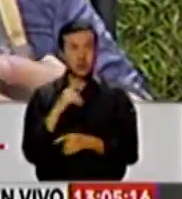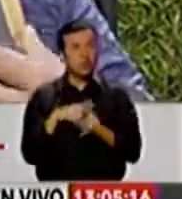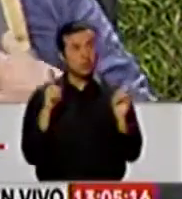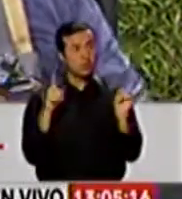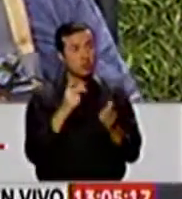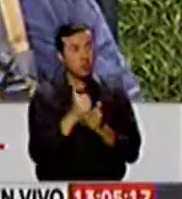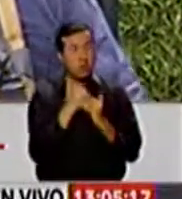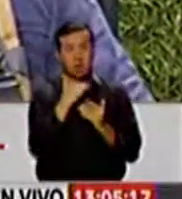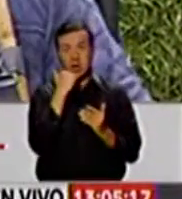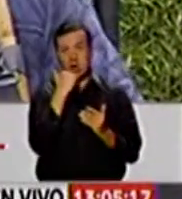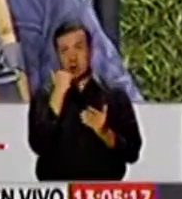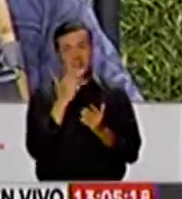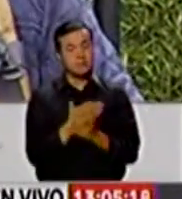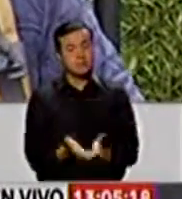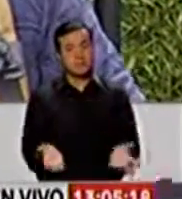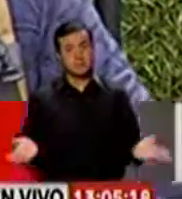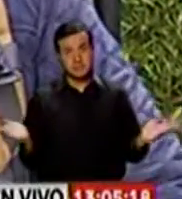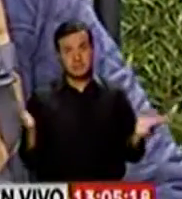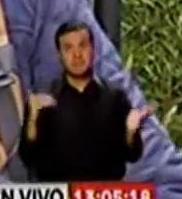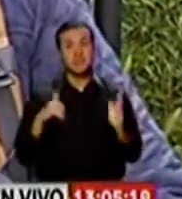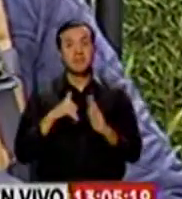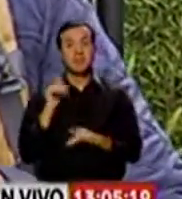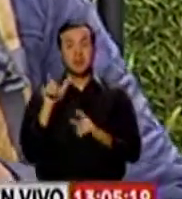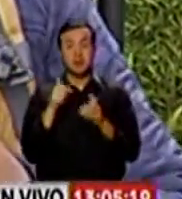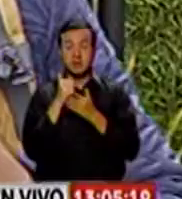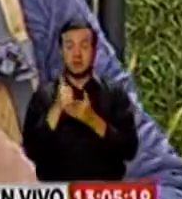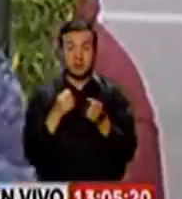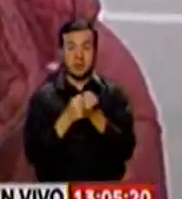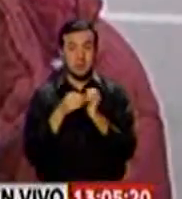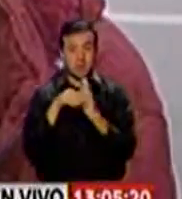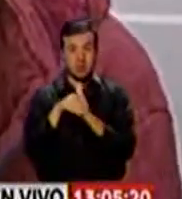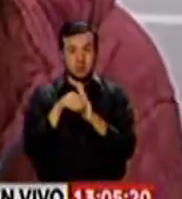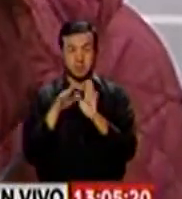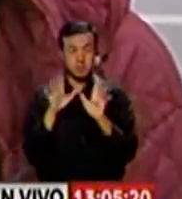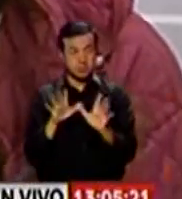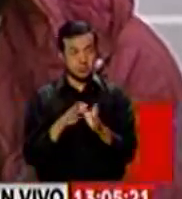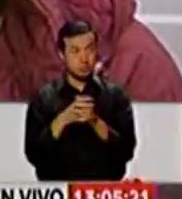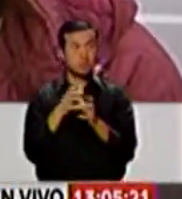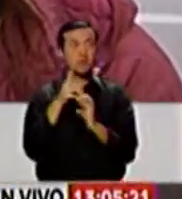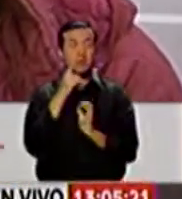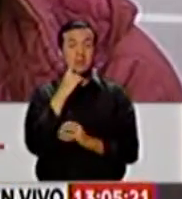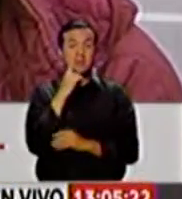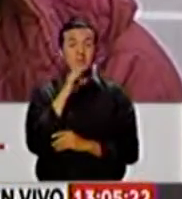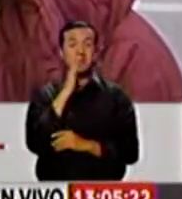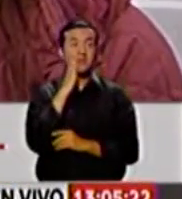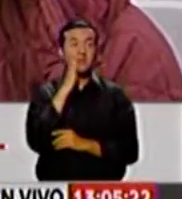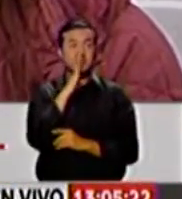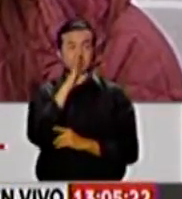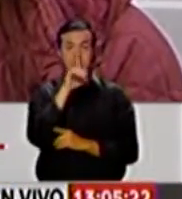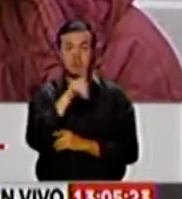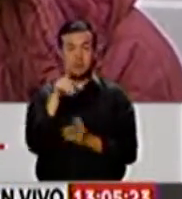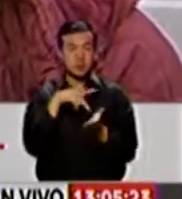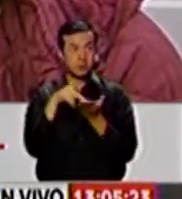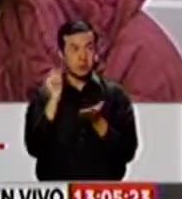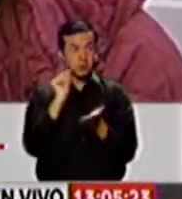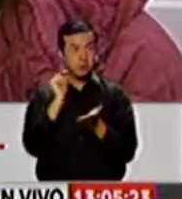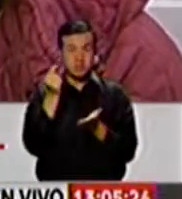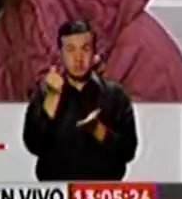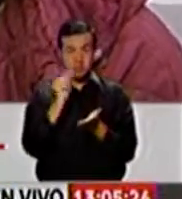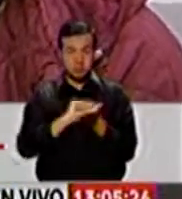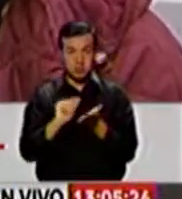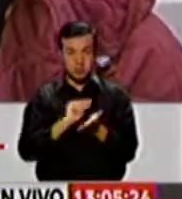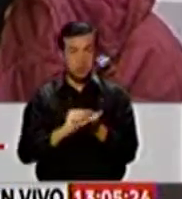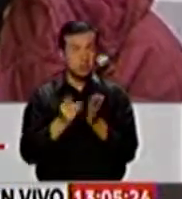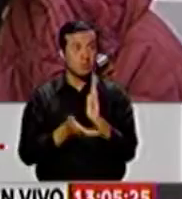de un apuro, pero es más para el beneficio del banco en sí. Pero mis papás sí tienen y ellos pagan el mínimo y a veces les